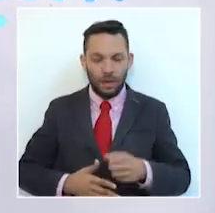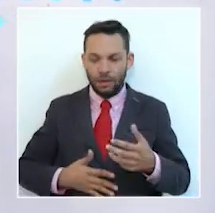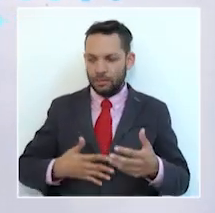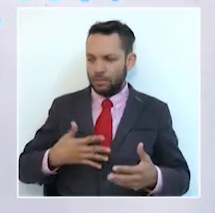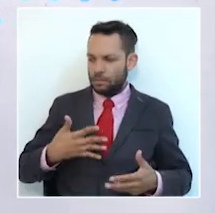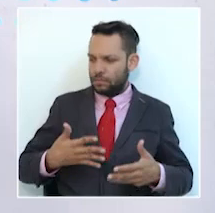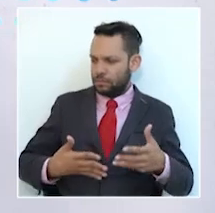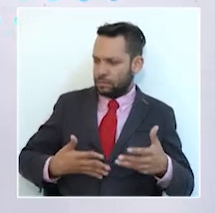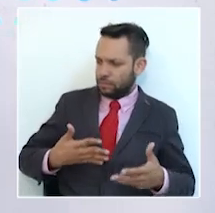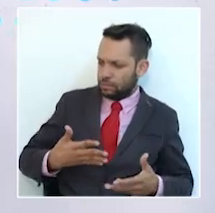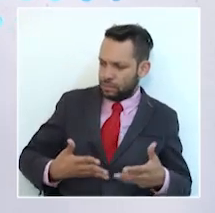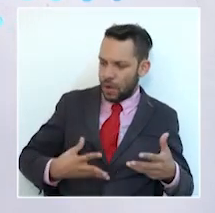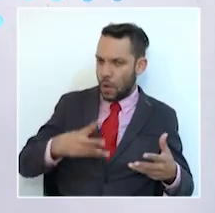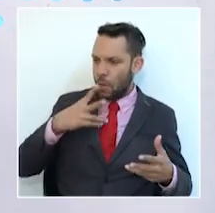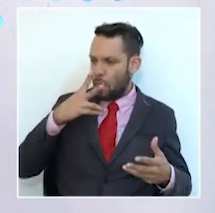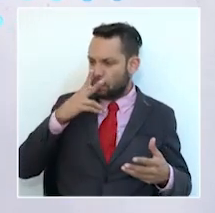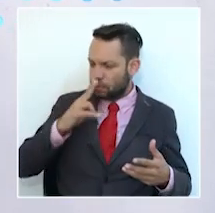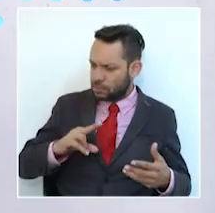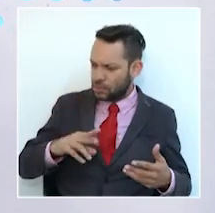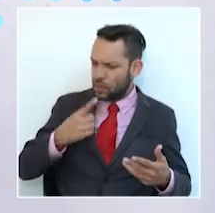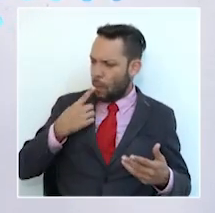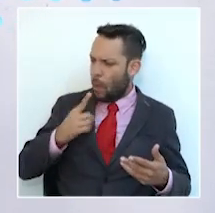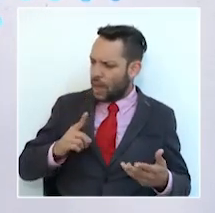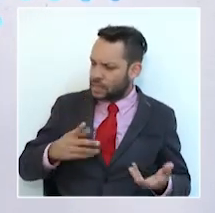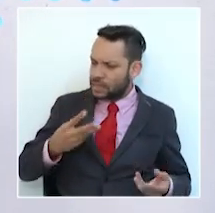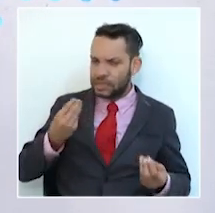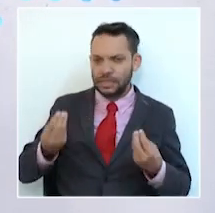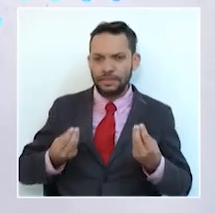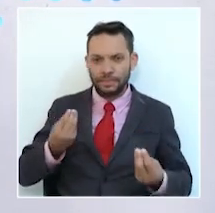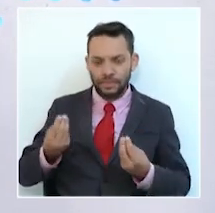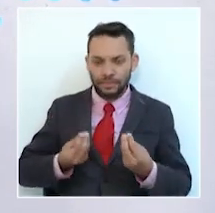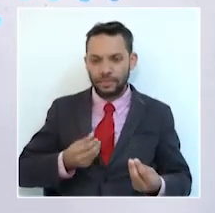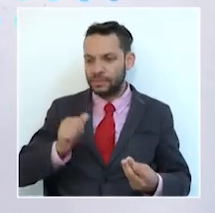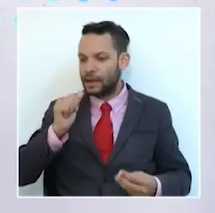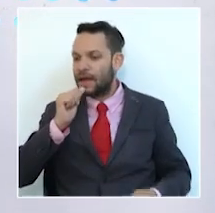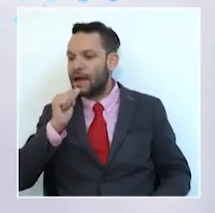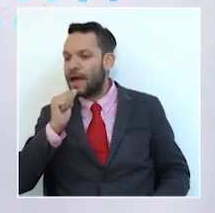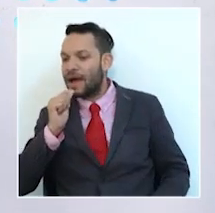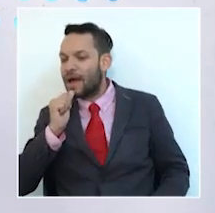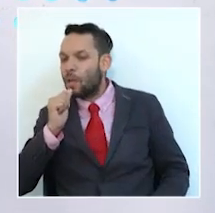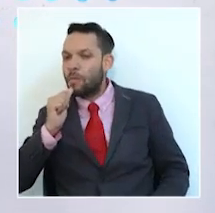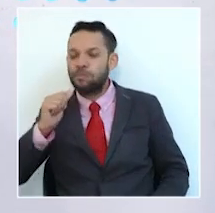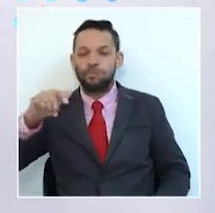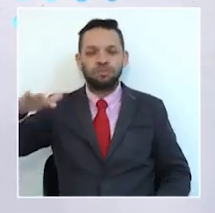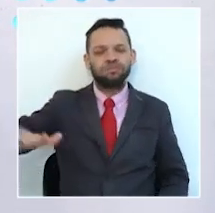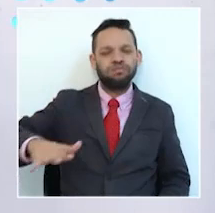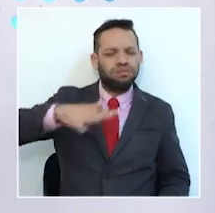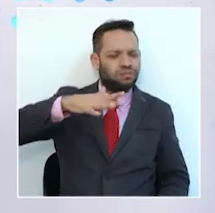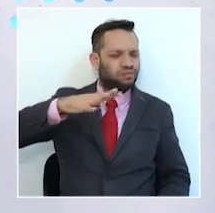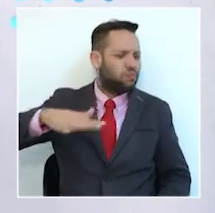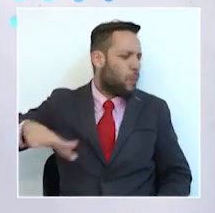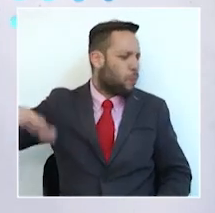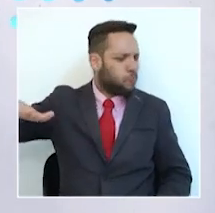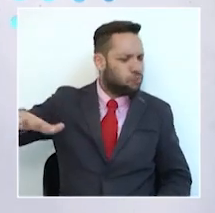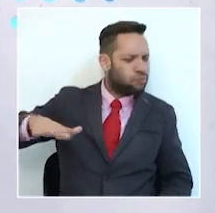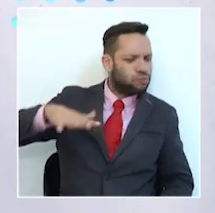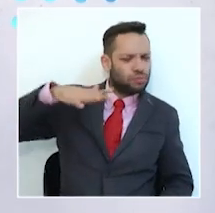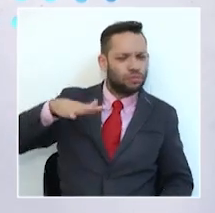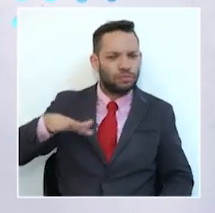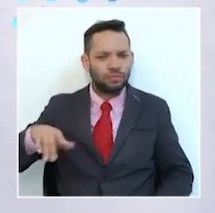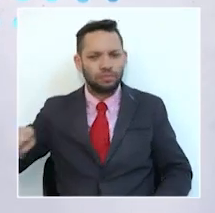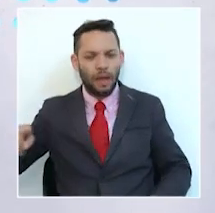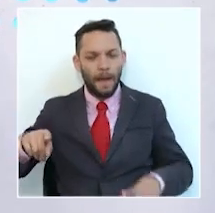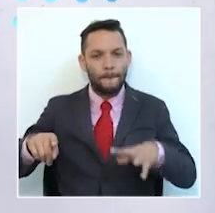esas riquezas terapéuticas que tiene el mar a través de la talasoterapia que tiene la tierra